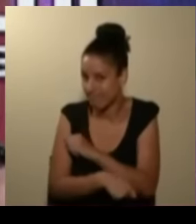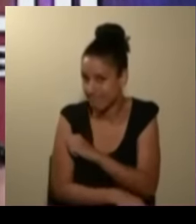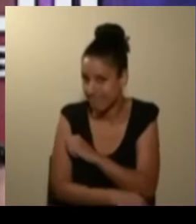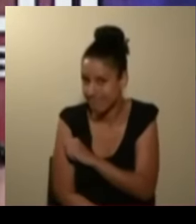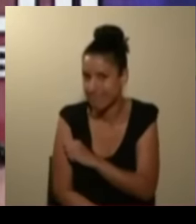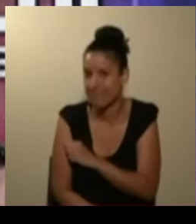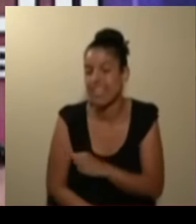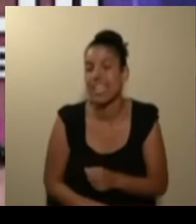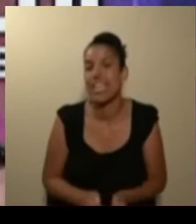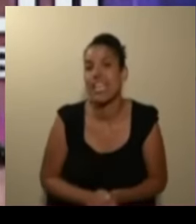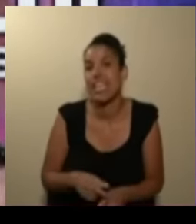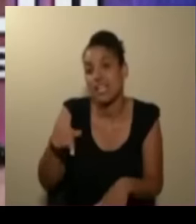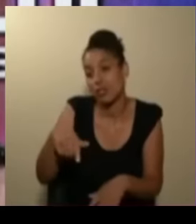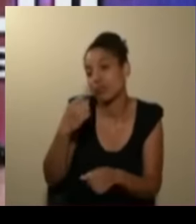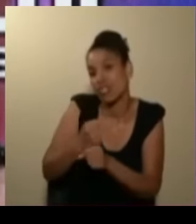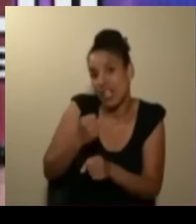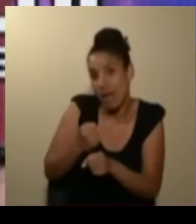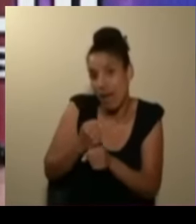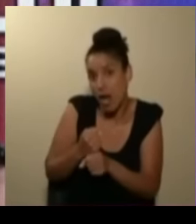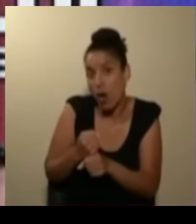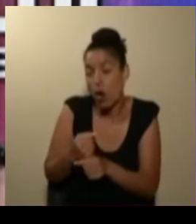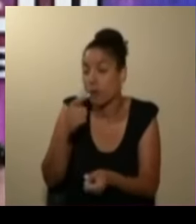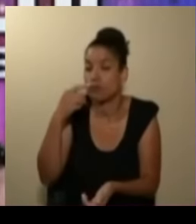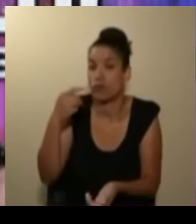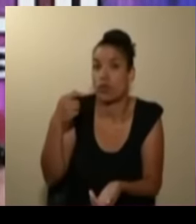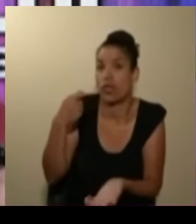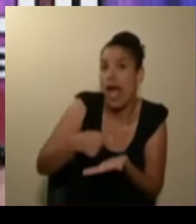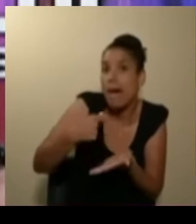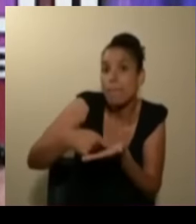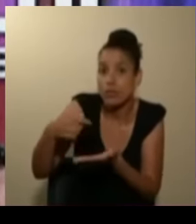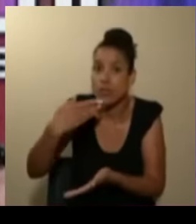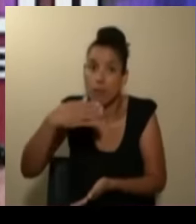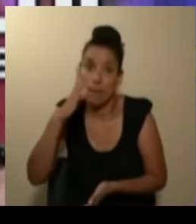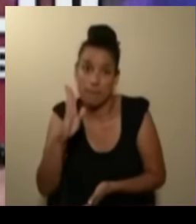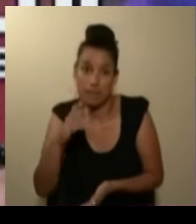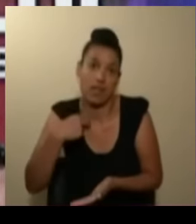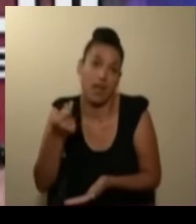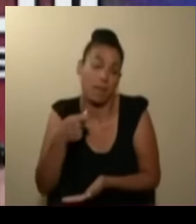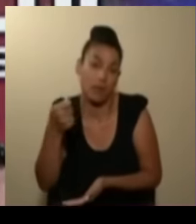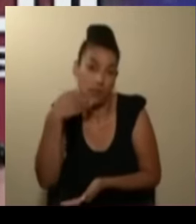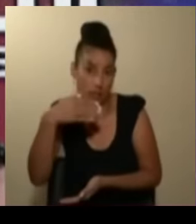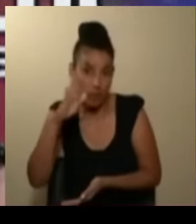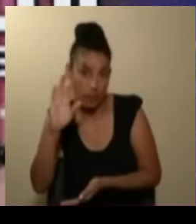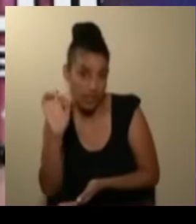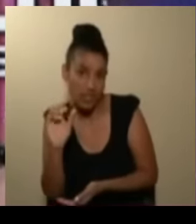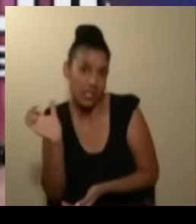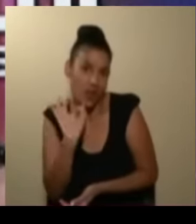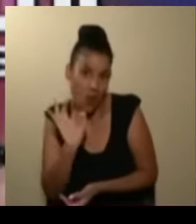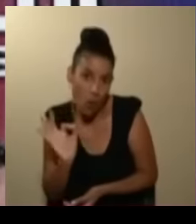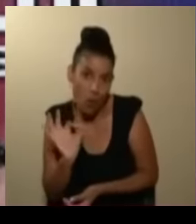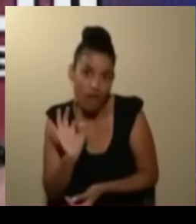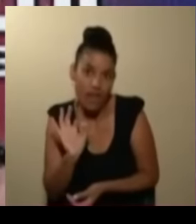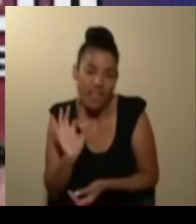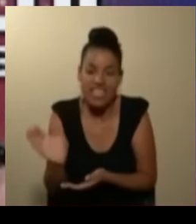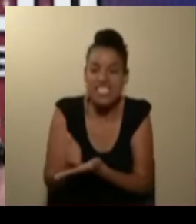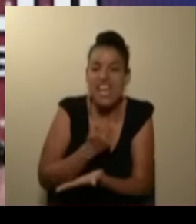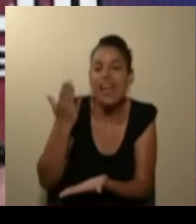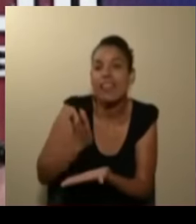sin aportes a la seguridad social es un puesto de trabajo informal que le quita derechos al